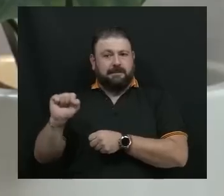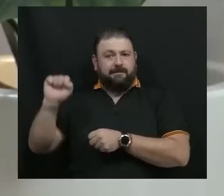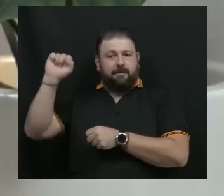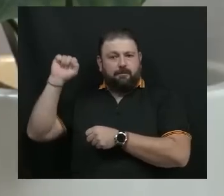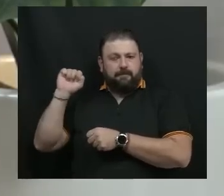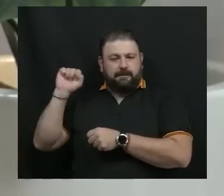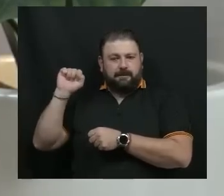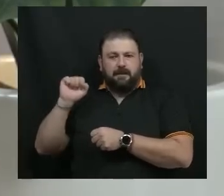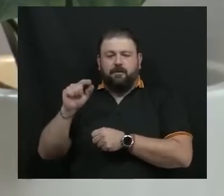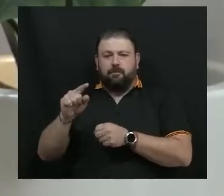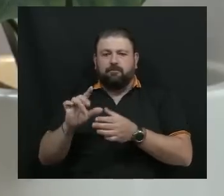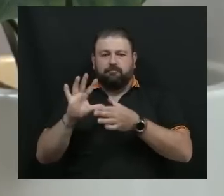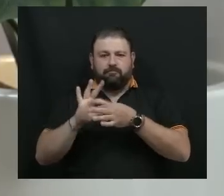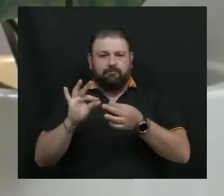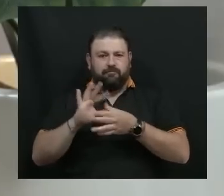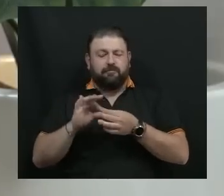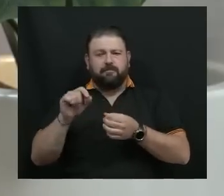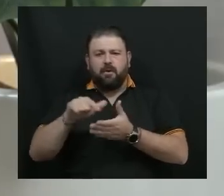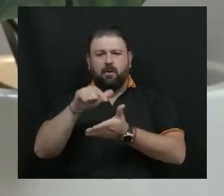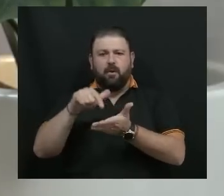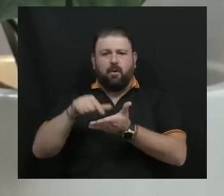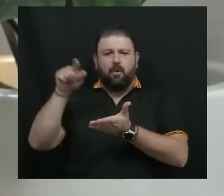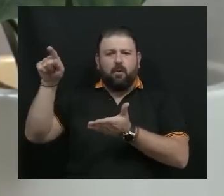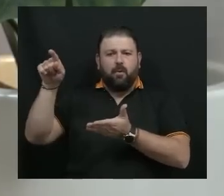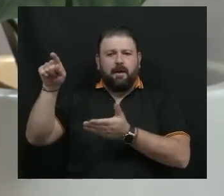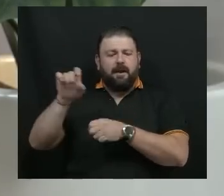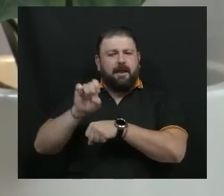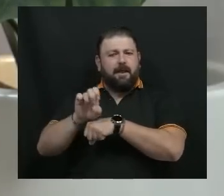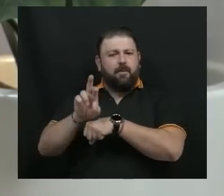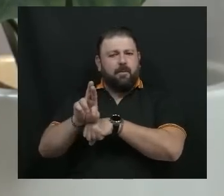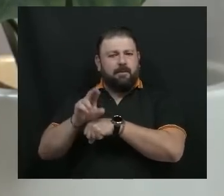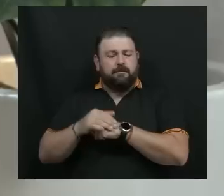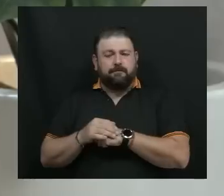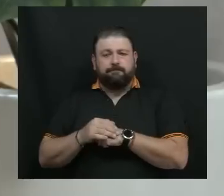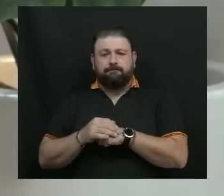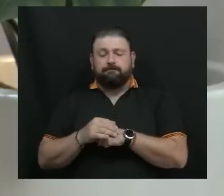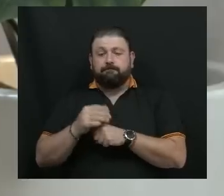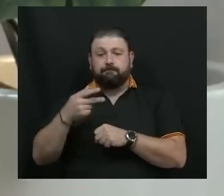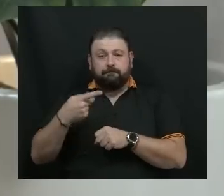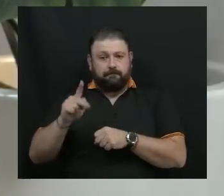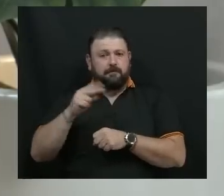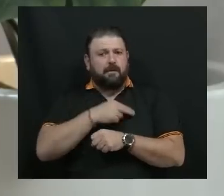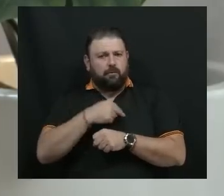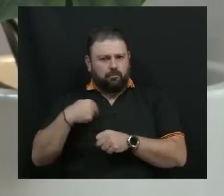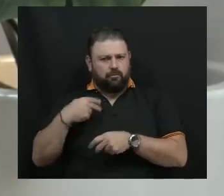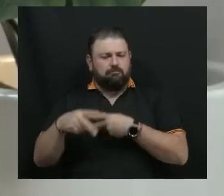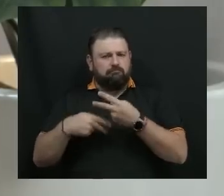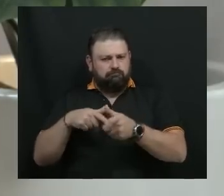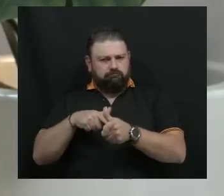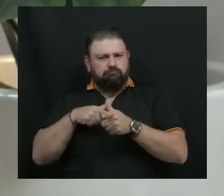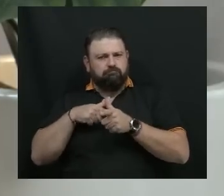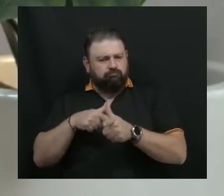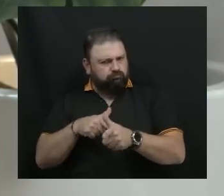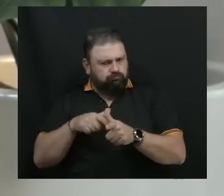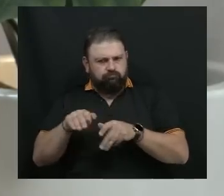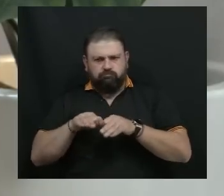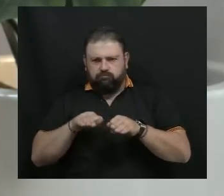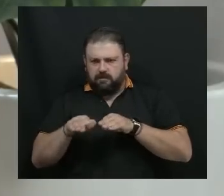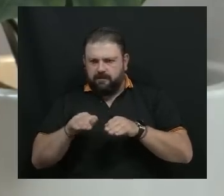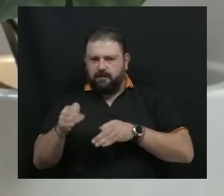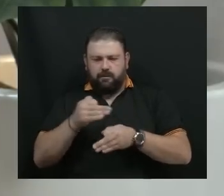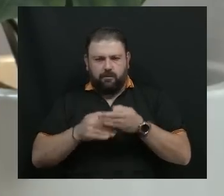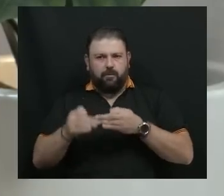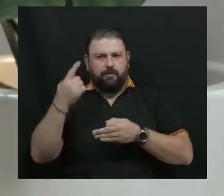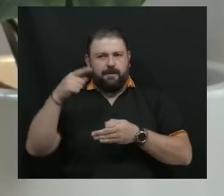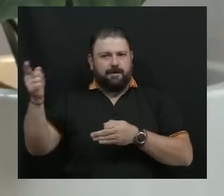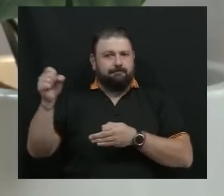durante nuestro Extravaganas en Ecuador, y nosotros te vamos a dar seguimiento de estas acciones que nos compartió